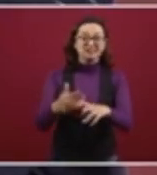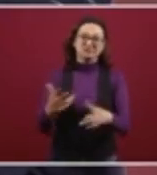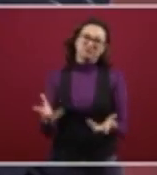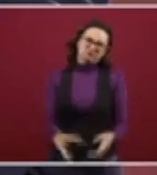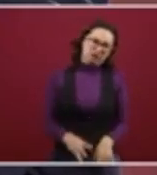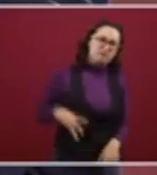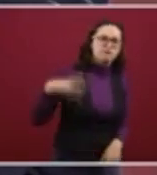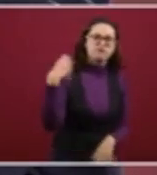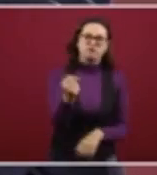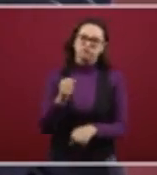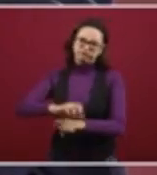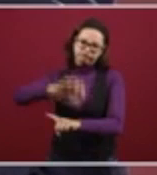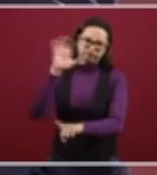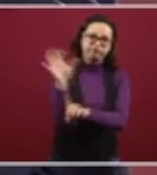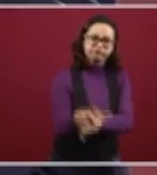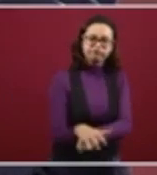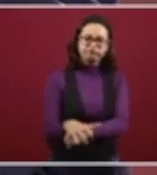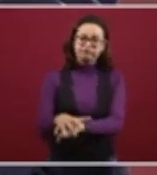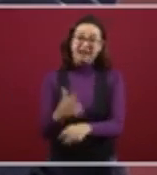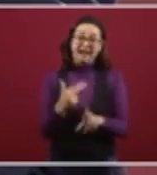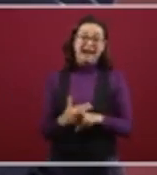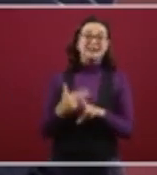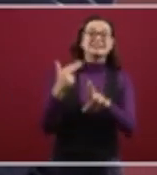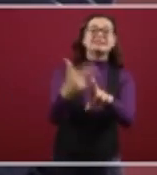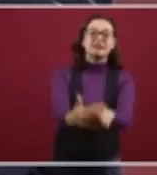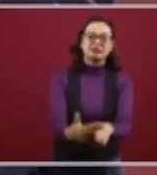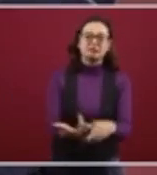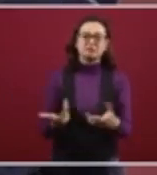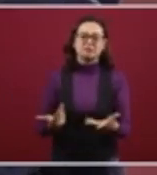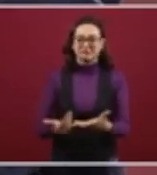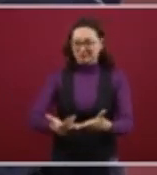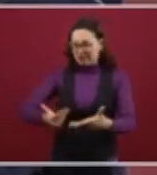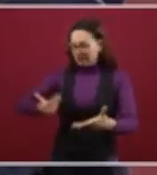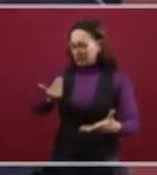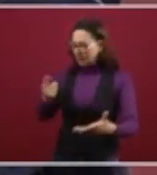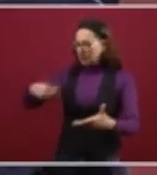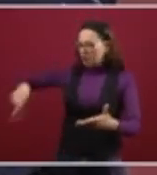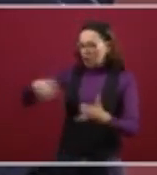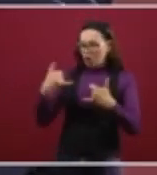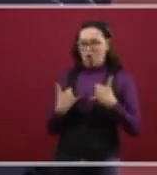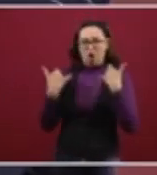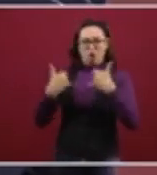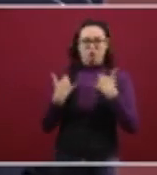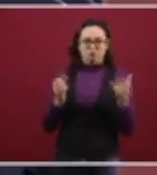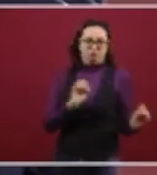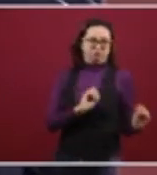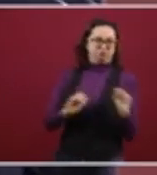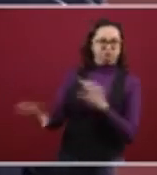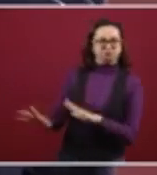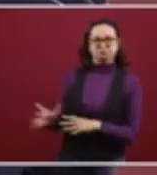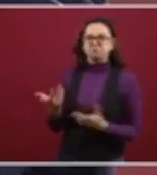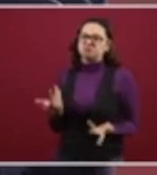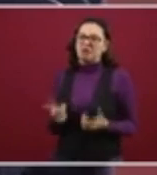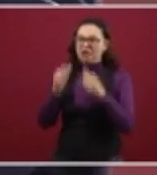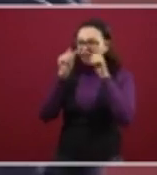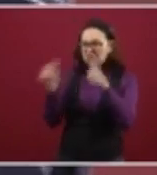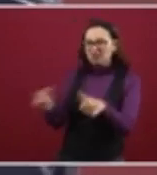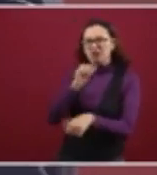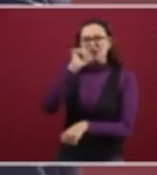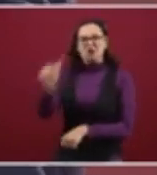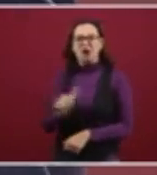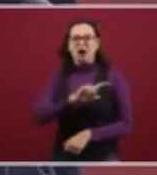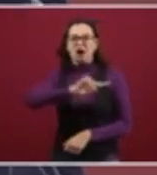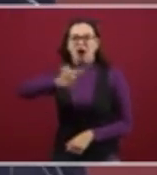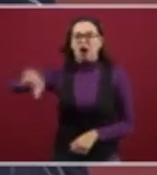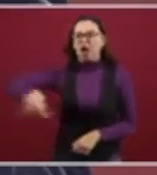solo medidas coercitivas. Abandonaron a los jóvenes y cuando los jóvenes tomaban el camino de las conductas antisociales, porque